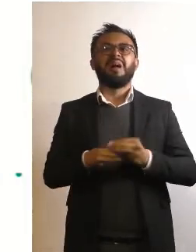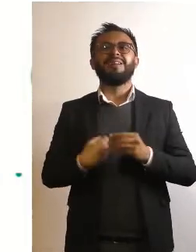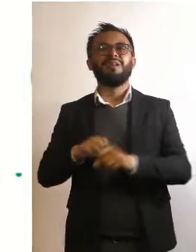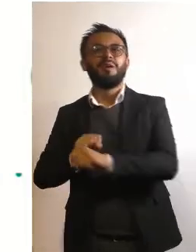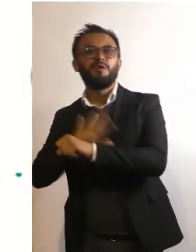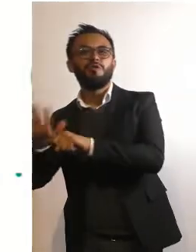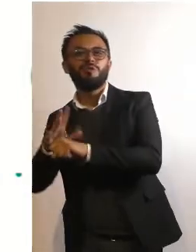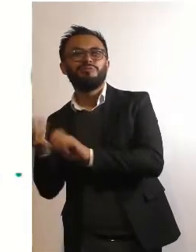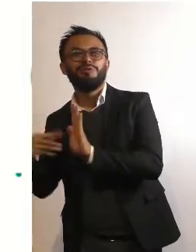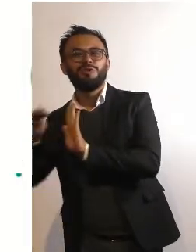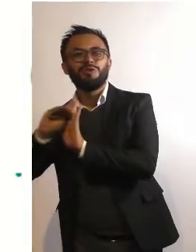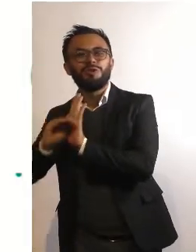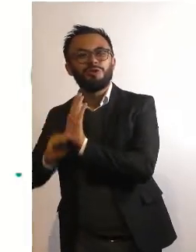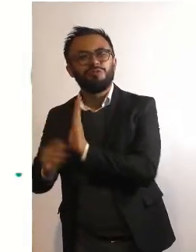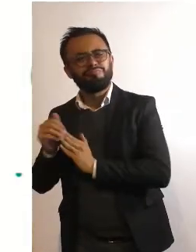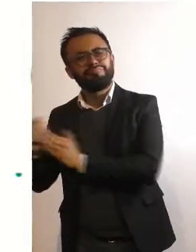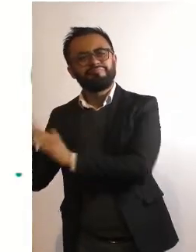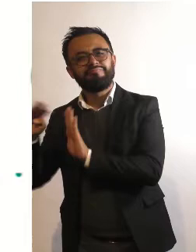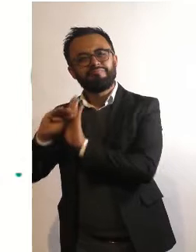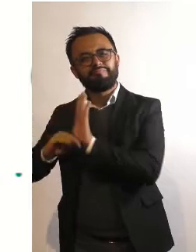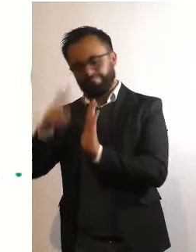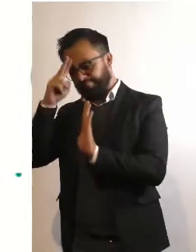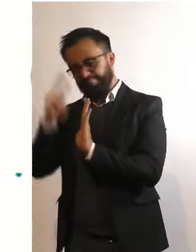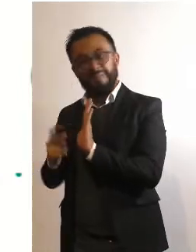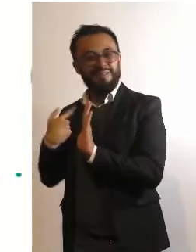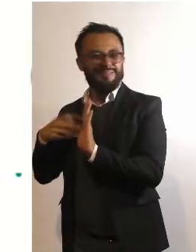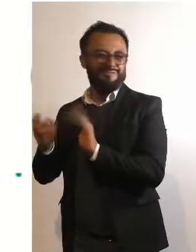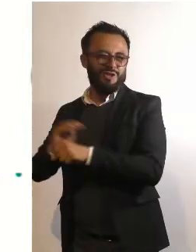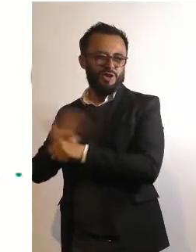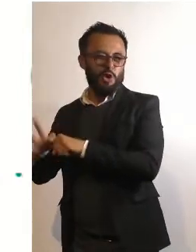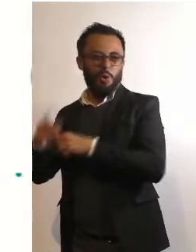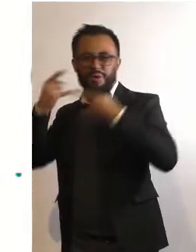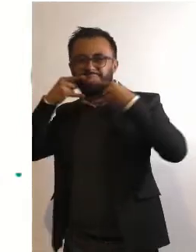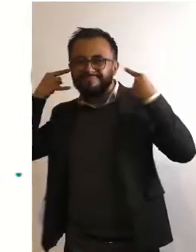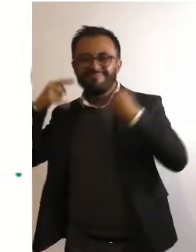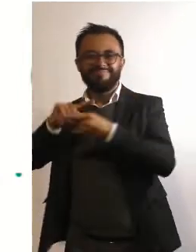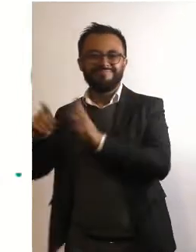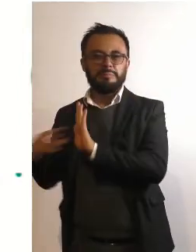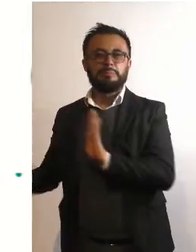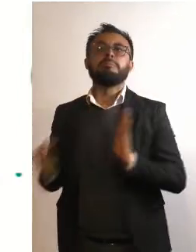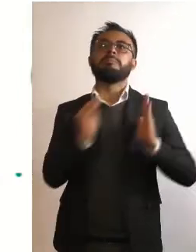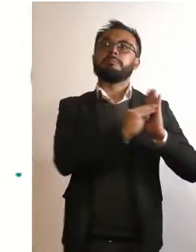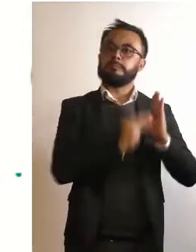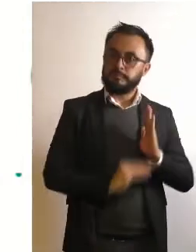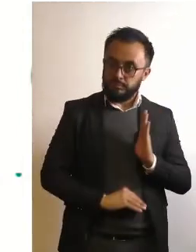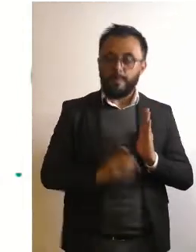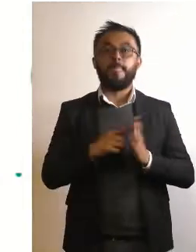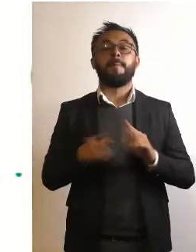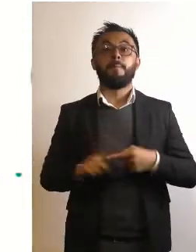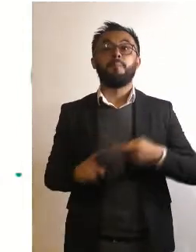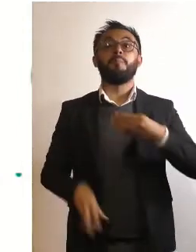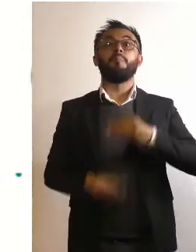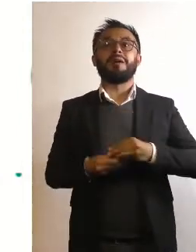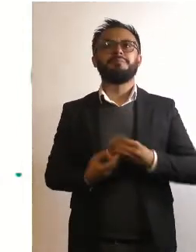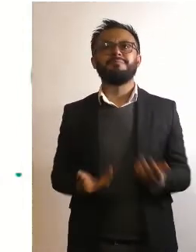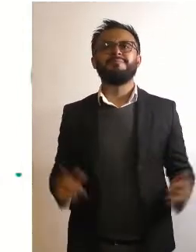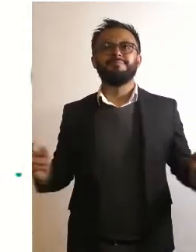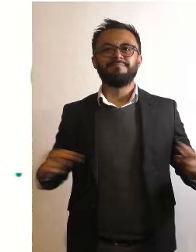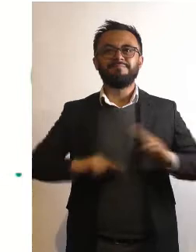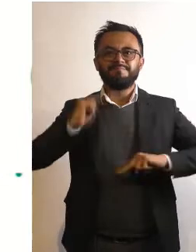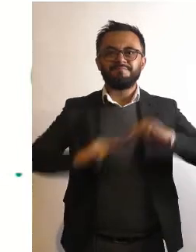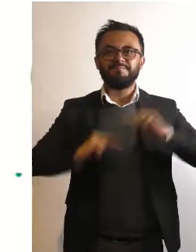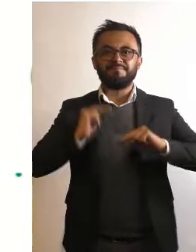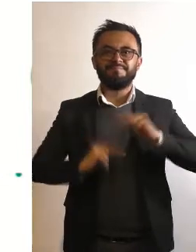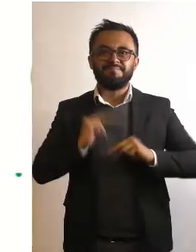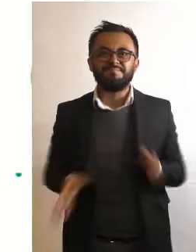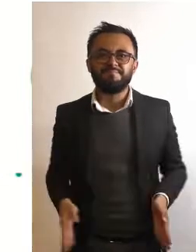y adecuamos toda nuestra infraestructura. Adquirimos nuevas herramientas tecnológicas para garantizar el soporte a